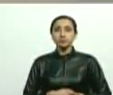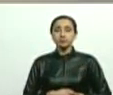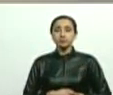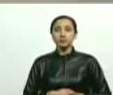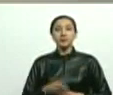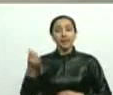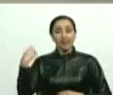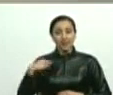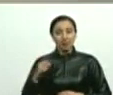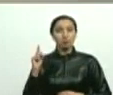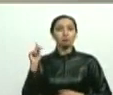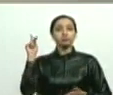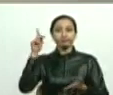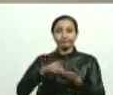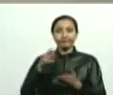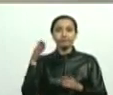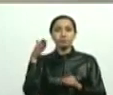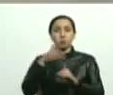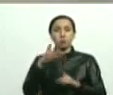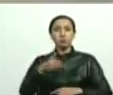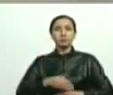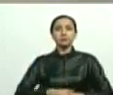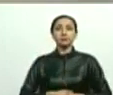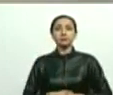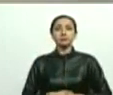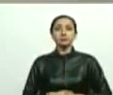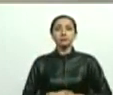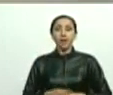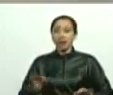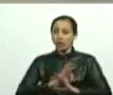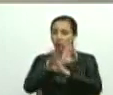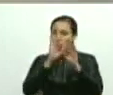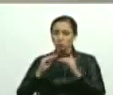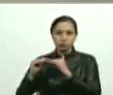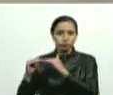Tenemos que ir a eso, de manera unitaria.